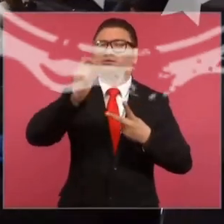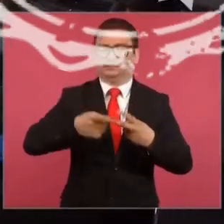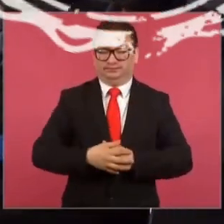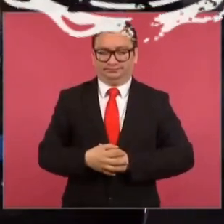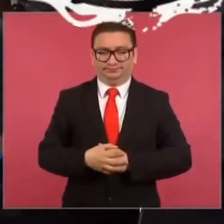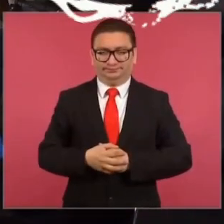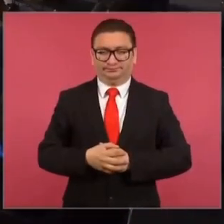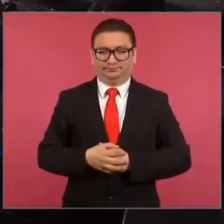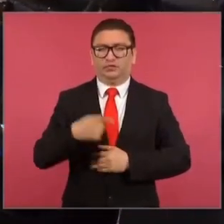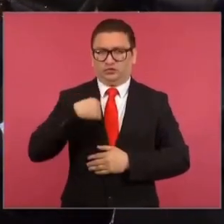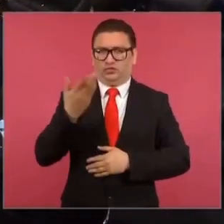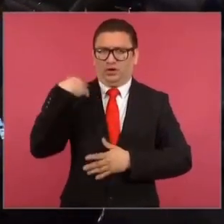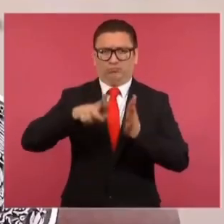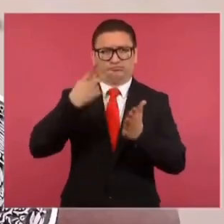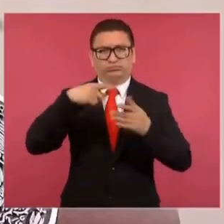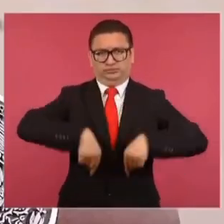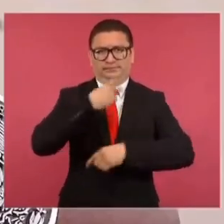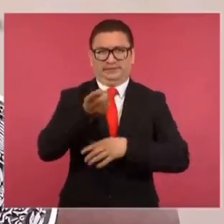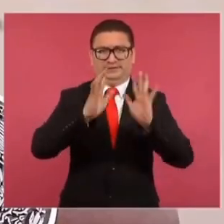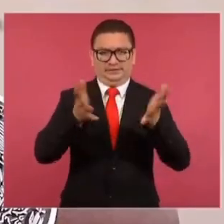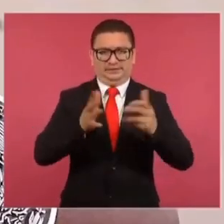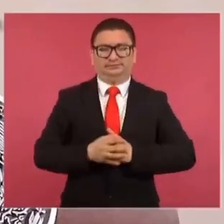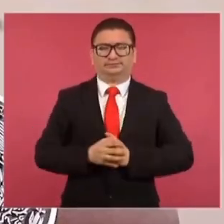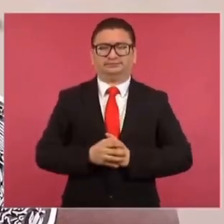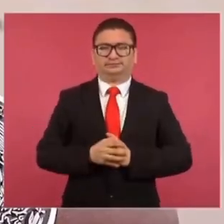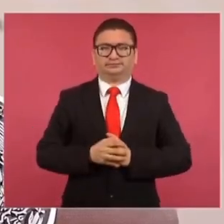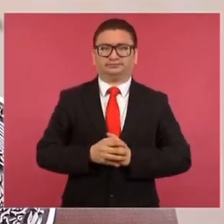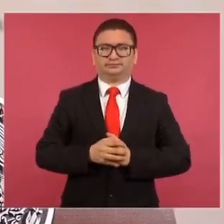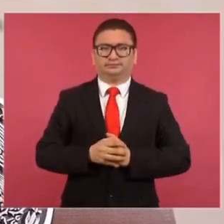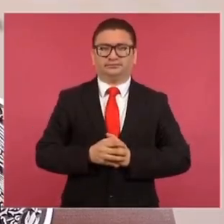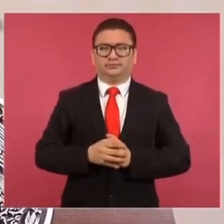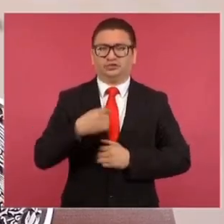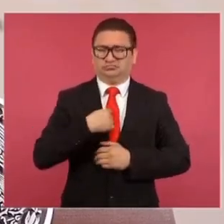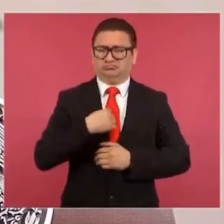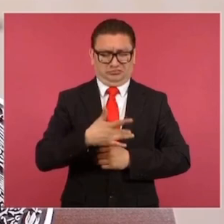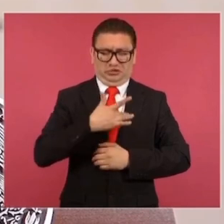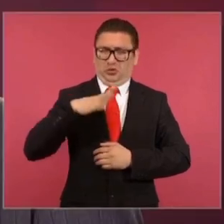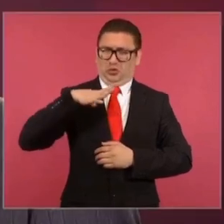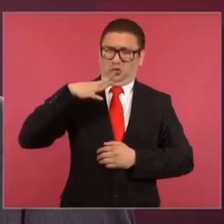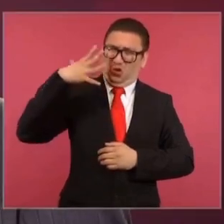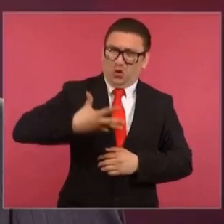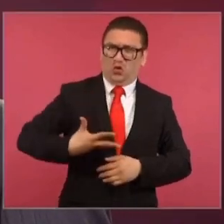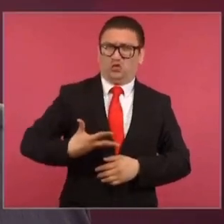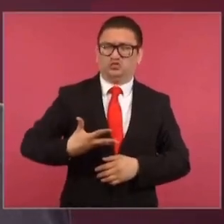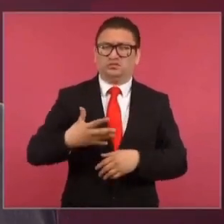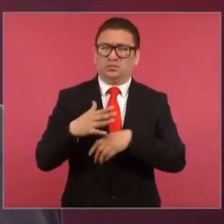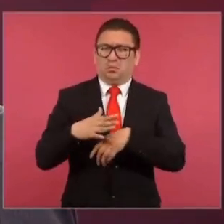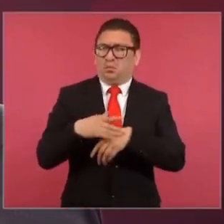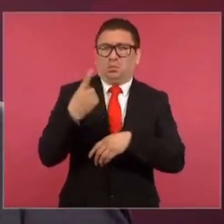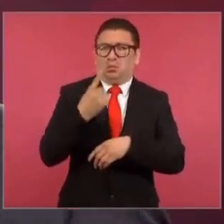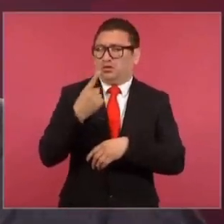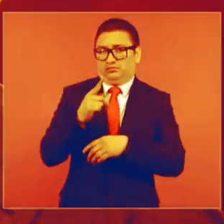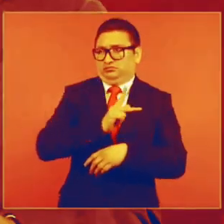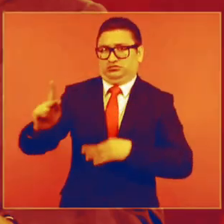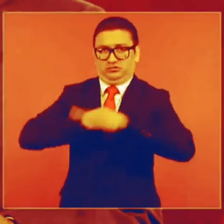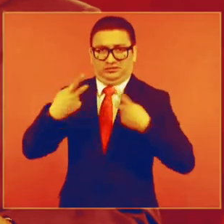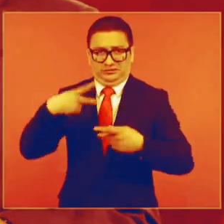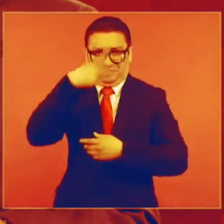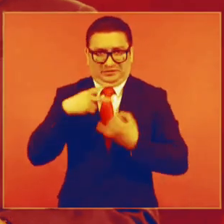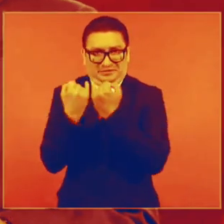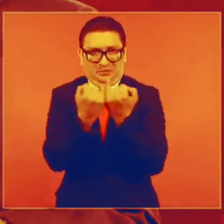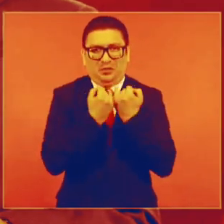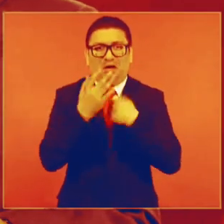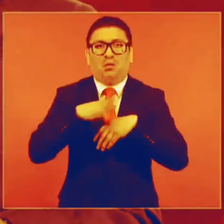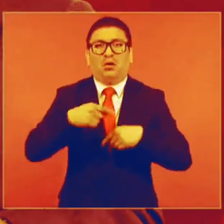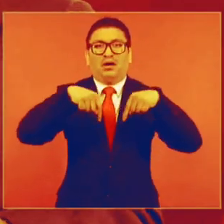Mira, es, lo he dicho aquí varias veces, estoy muy orgulloso, como muchos mexicanos, porque